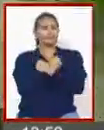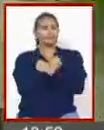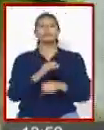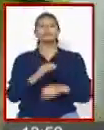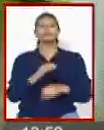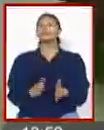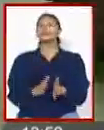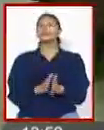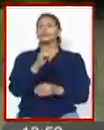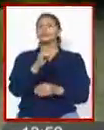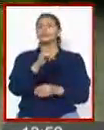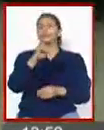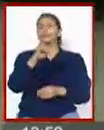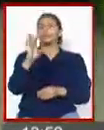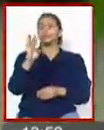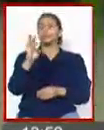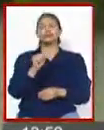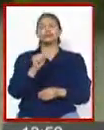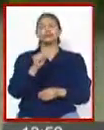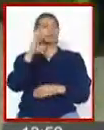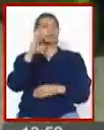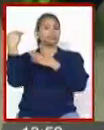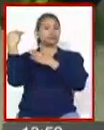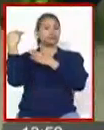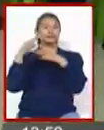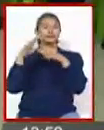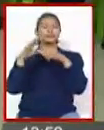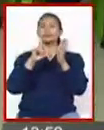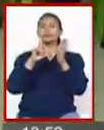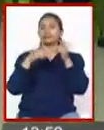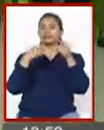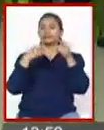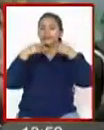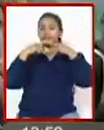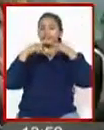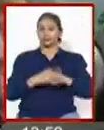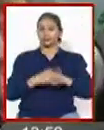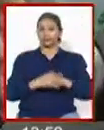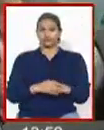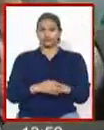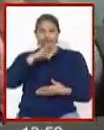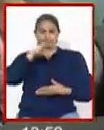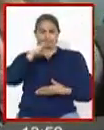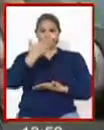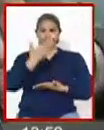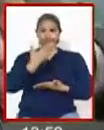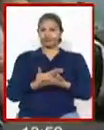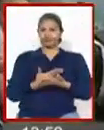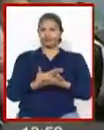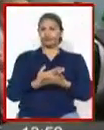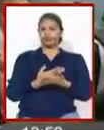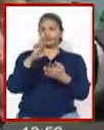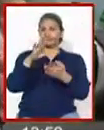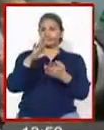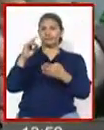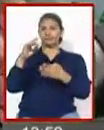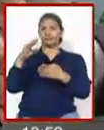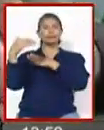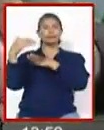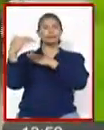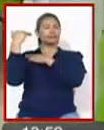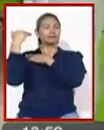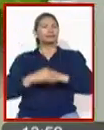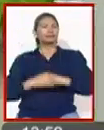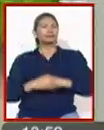los 207 años de nuestra gesta libertaria. Más tarde anunciaremos quién es el hijo predilecto de la ciudad de Santa